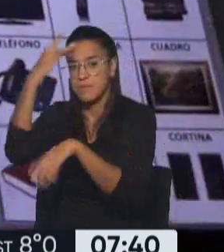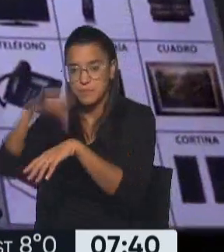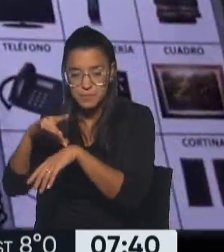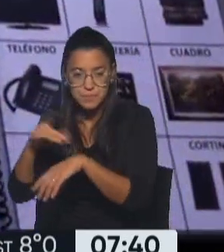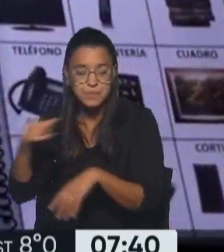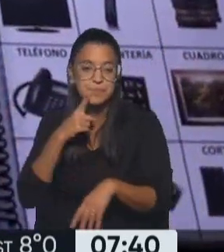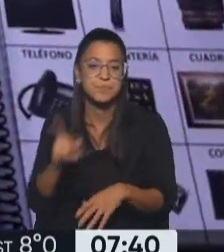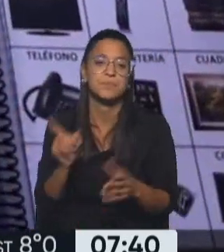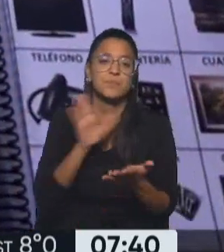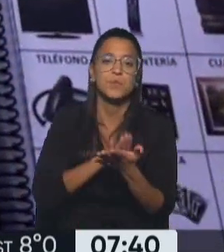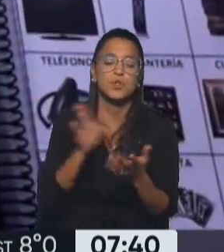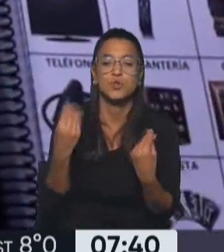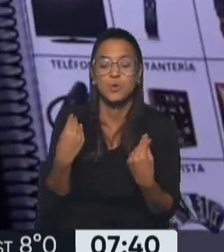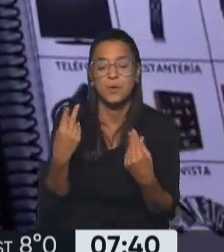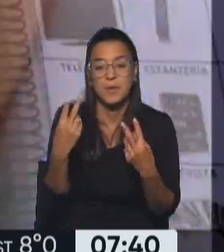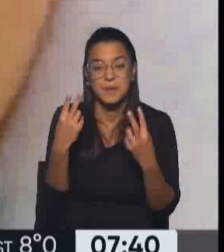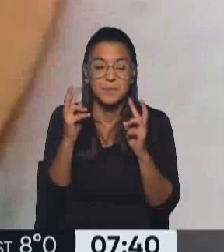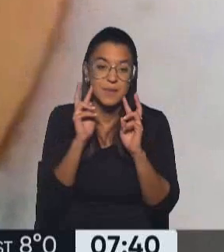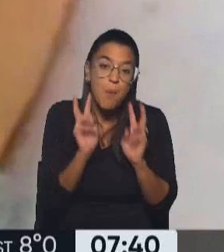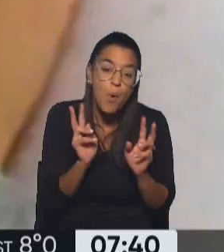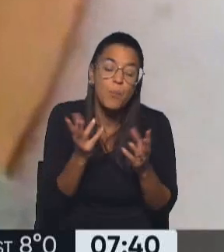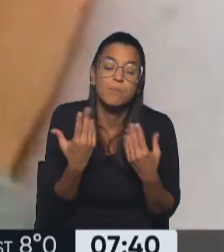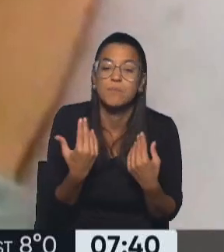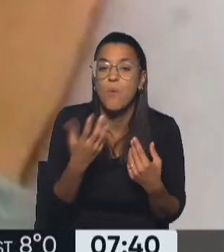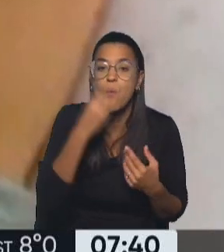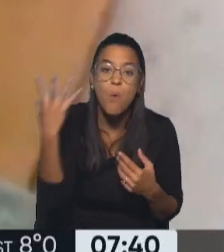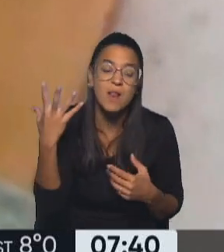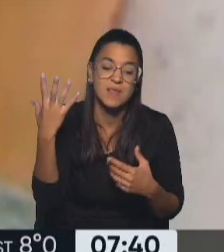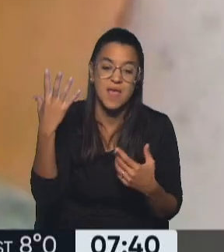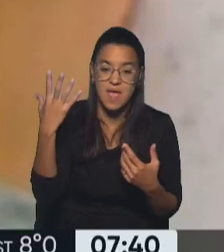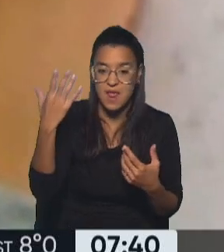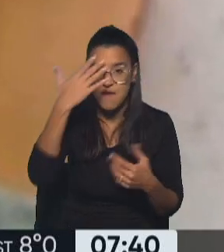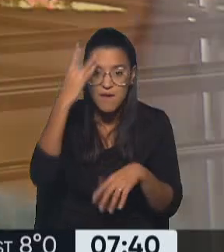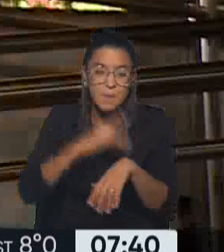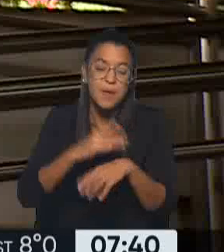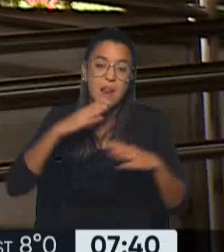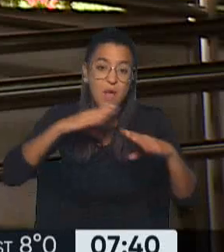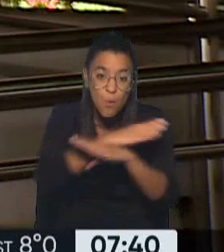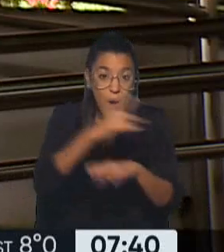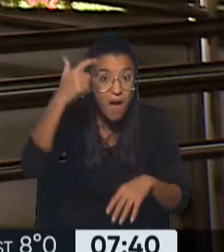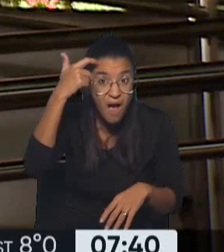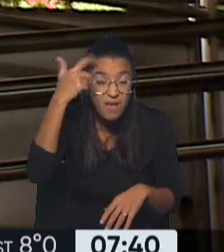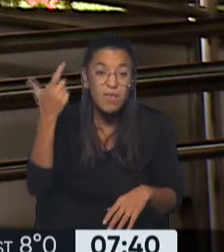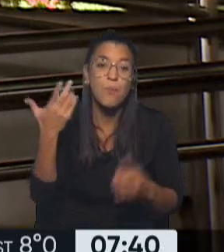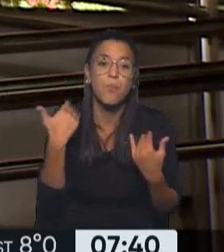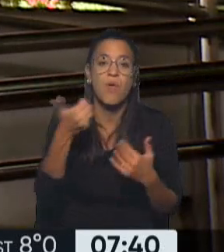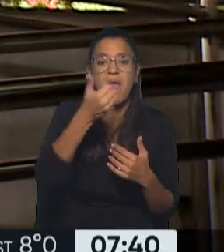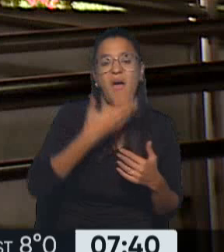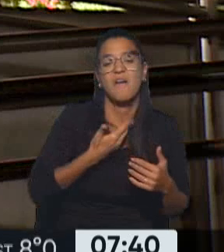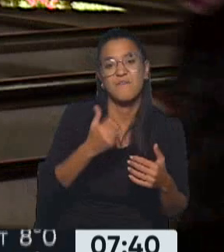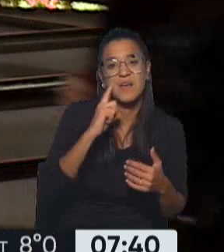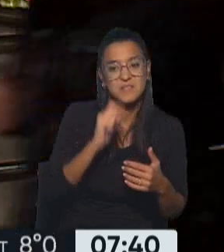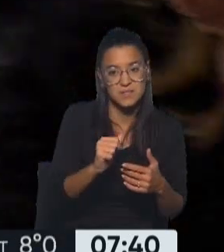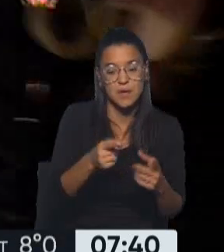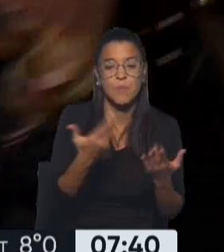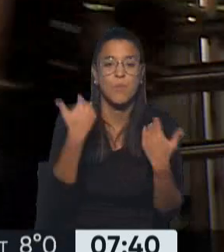desde un punto de vista teórico, cualquier enfermedad que afecte el área del lenguaje a nivel cerebral puede producir una afasia, ¿sí? Esto